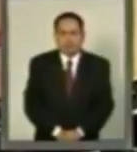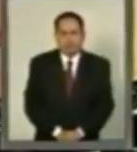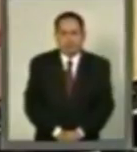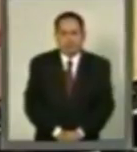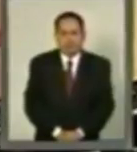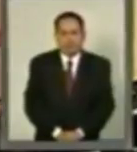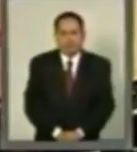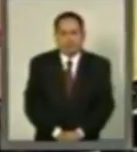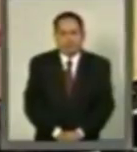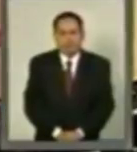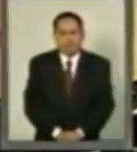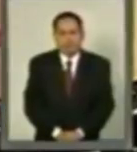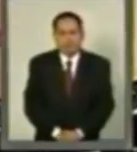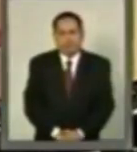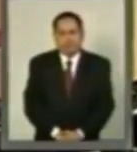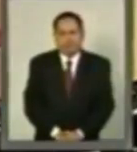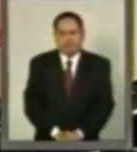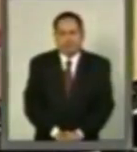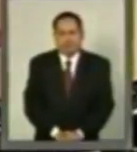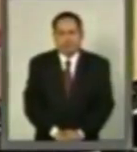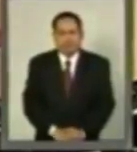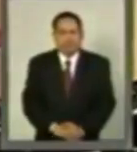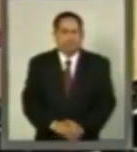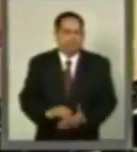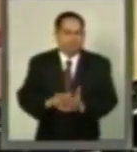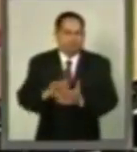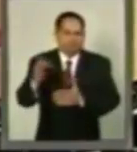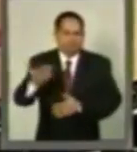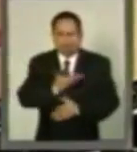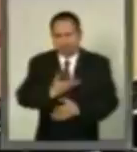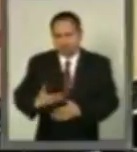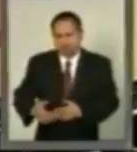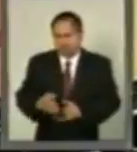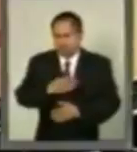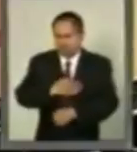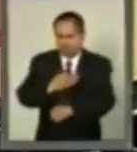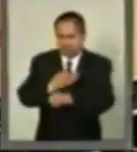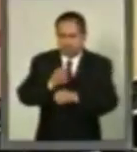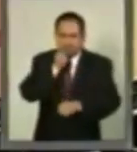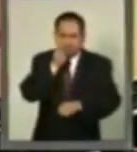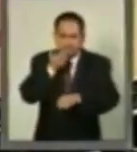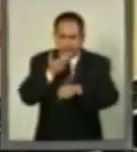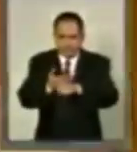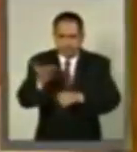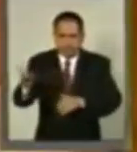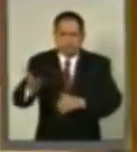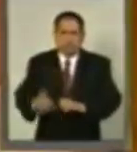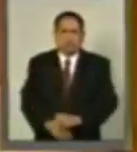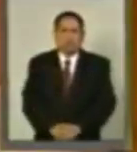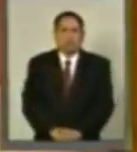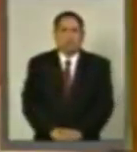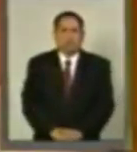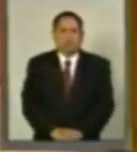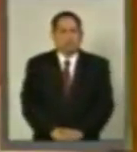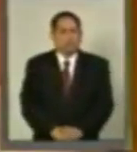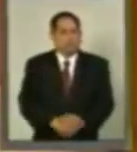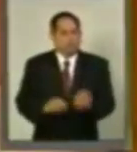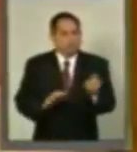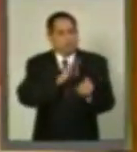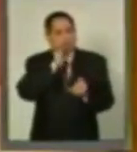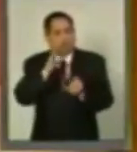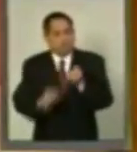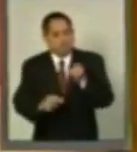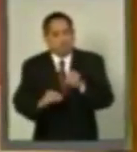Muchas gracias, señor presidente. Buenas tardes, señor secretario. Ahora sí que la última y nos